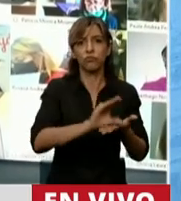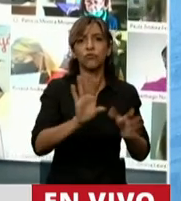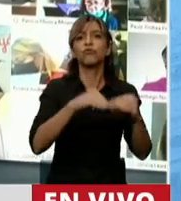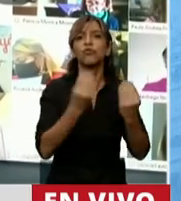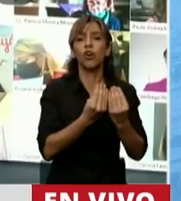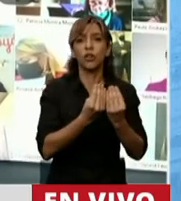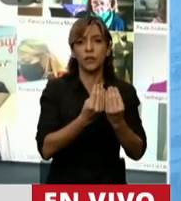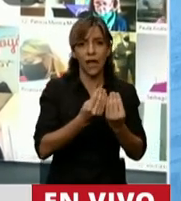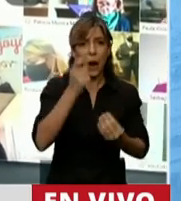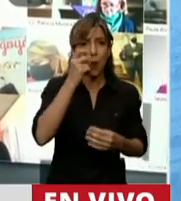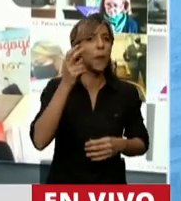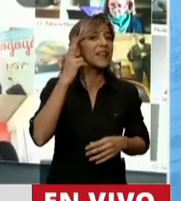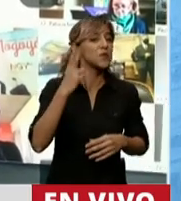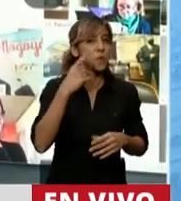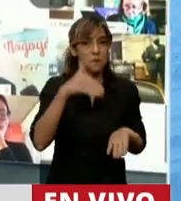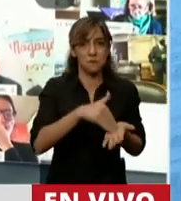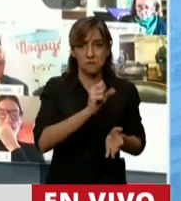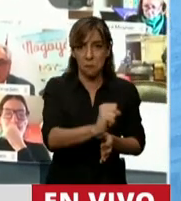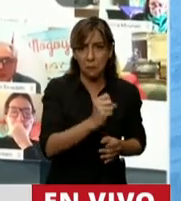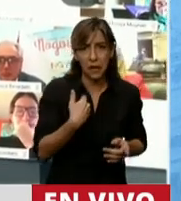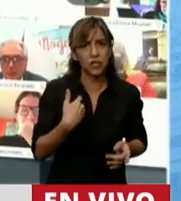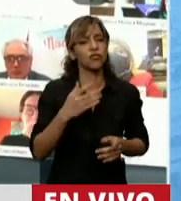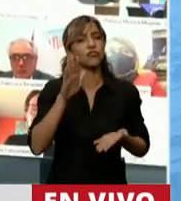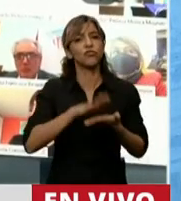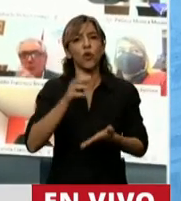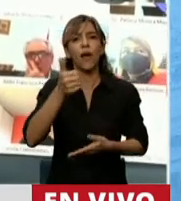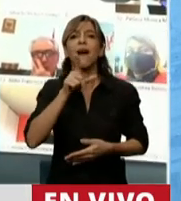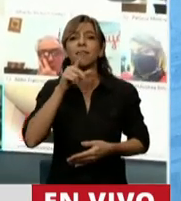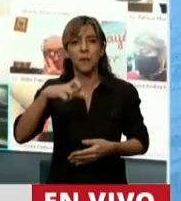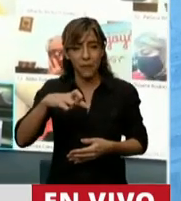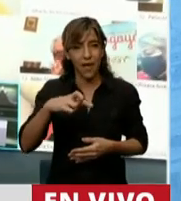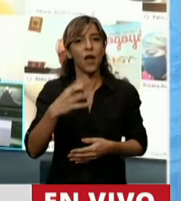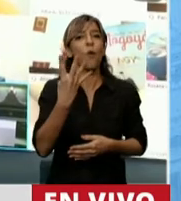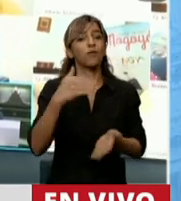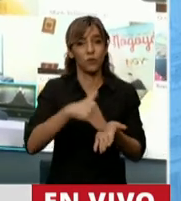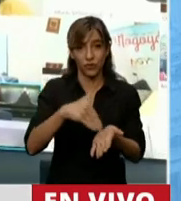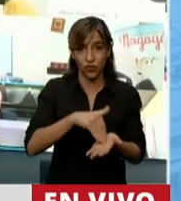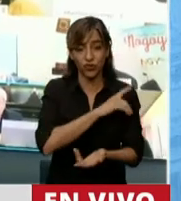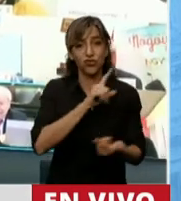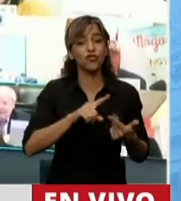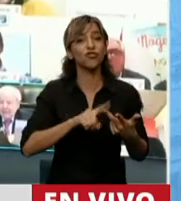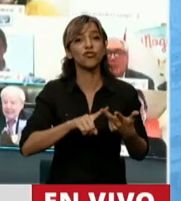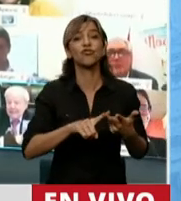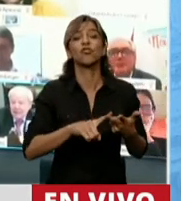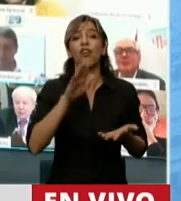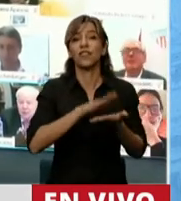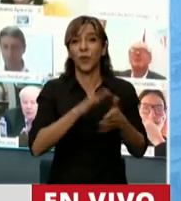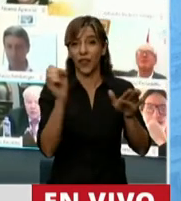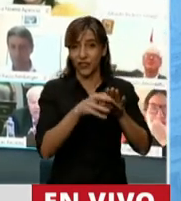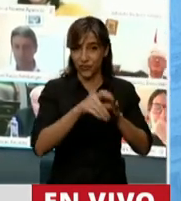de pesos. De asistencia al trabajo y la producción ATP, 404 millones. De aportes del Tesoro